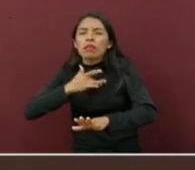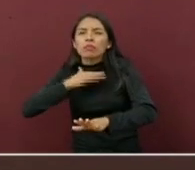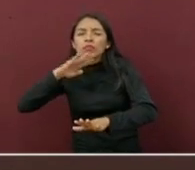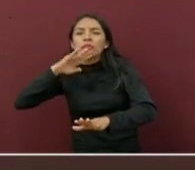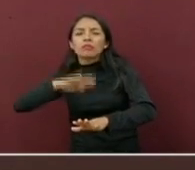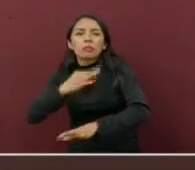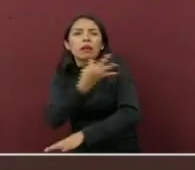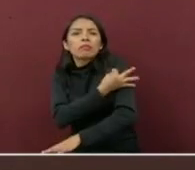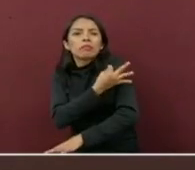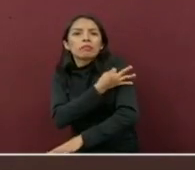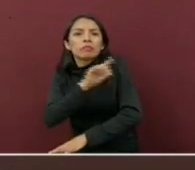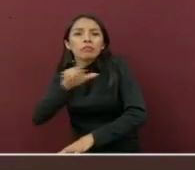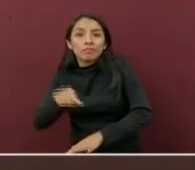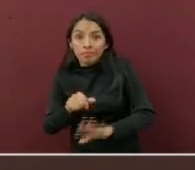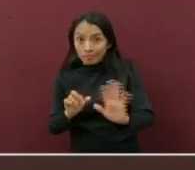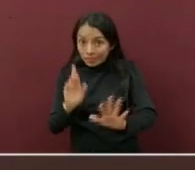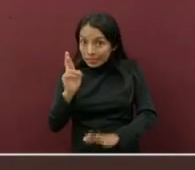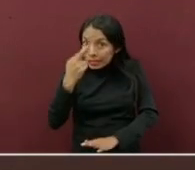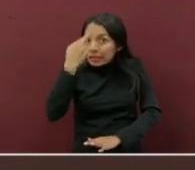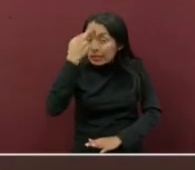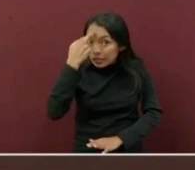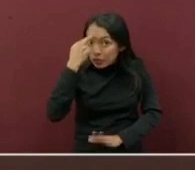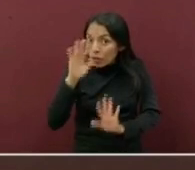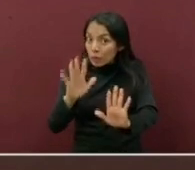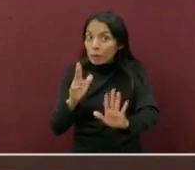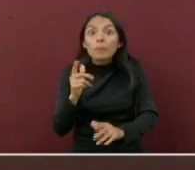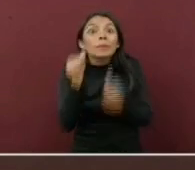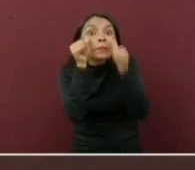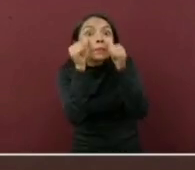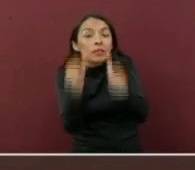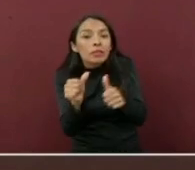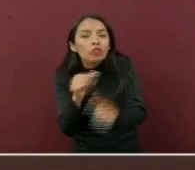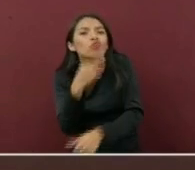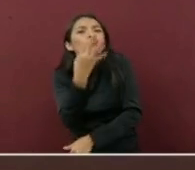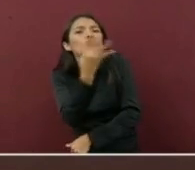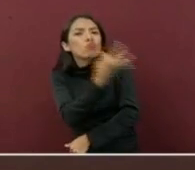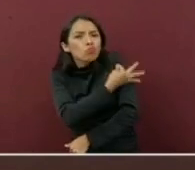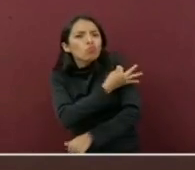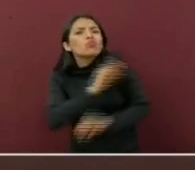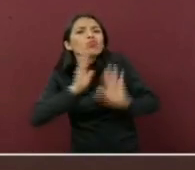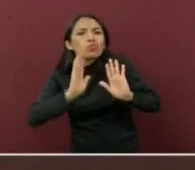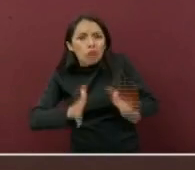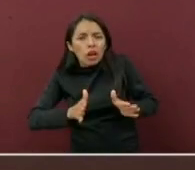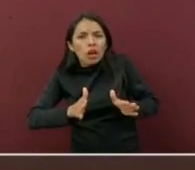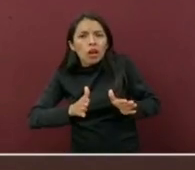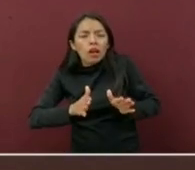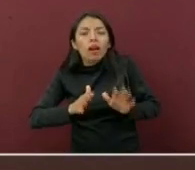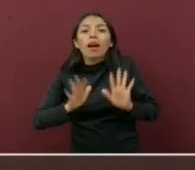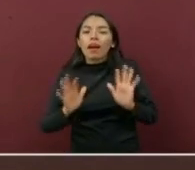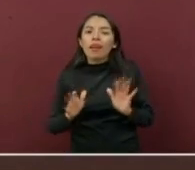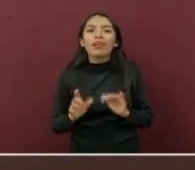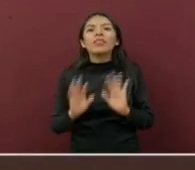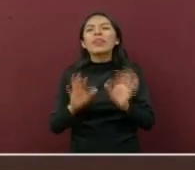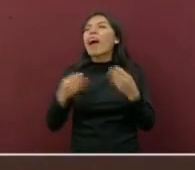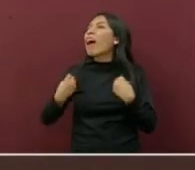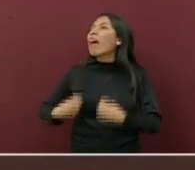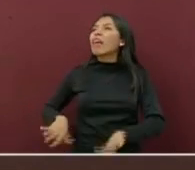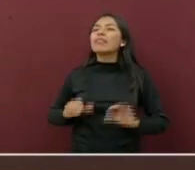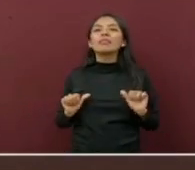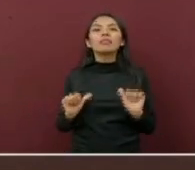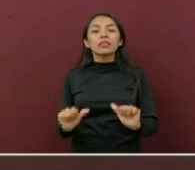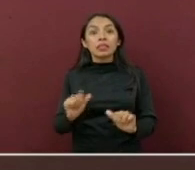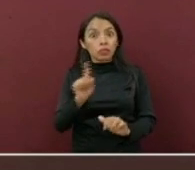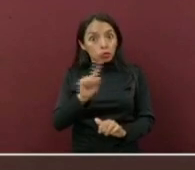si recibieron la vacuna escuché muy bien no bajen la guardia continúen aplicando las medidas